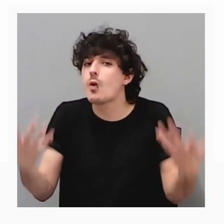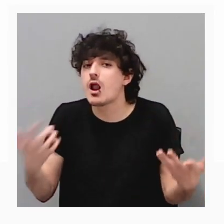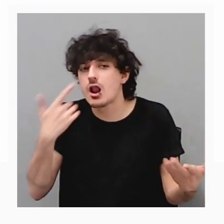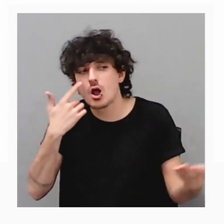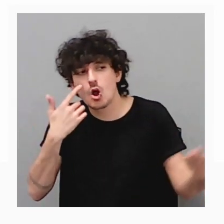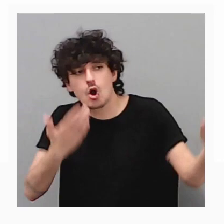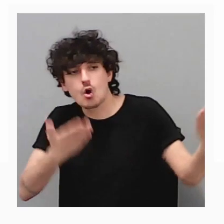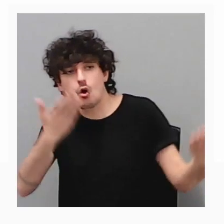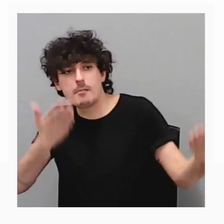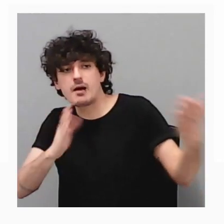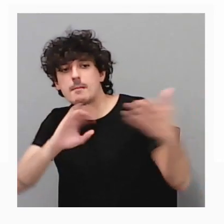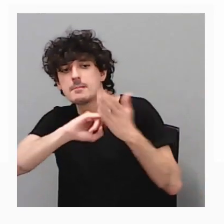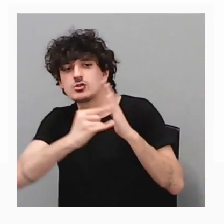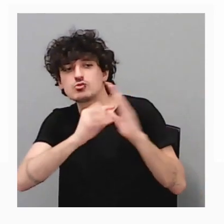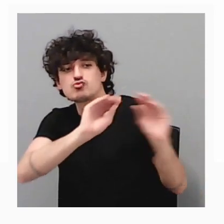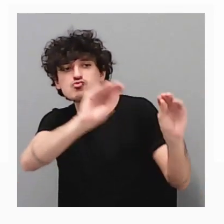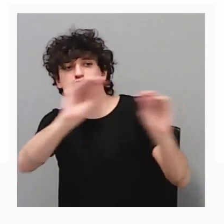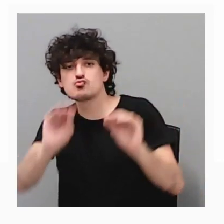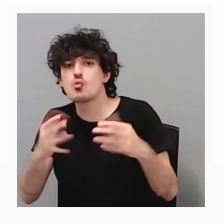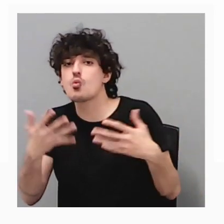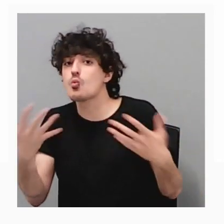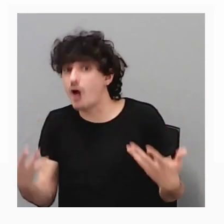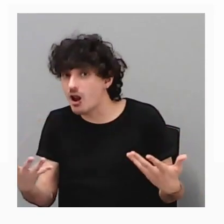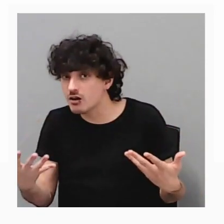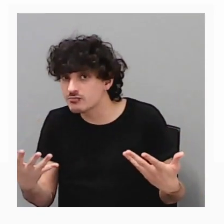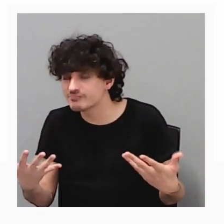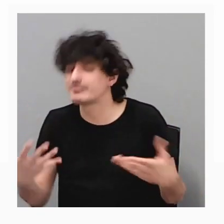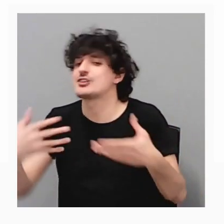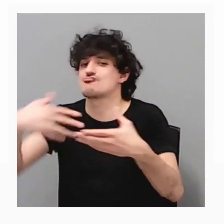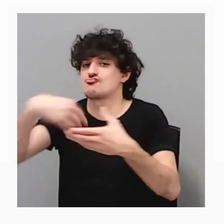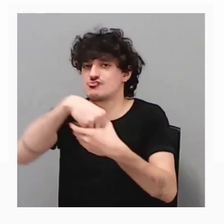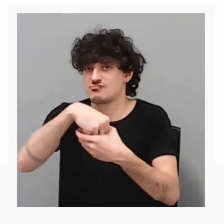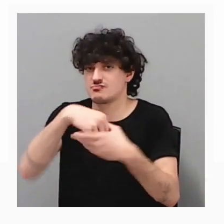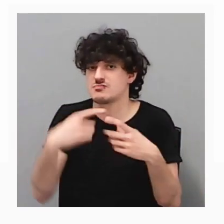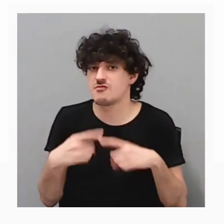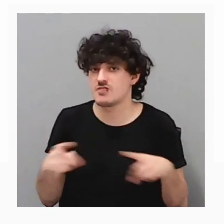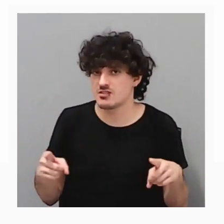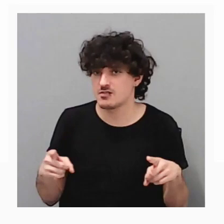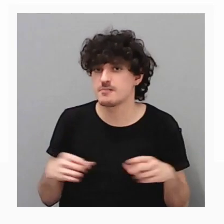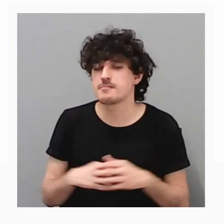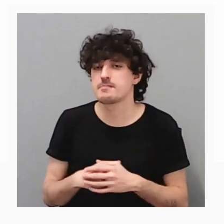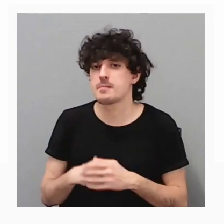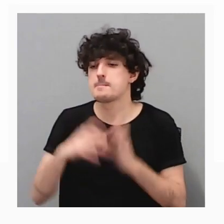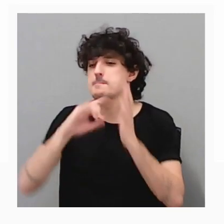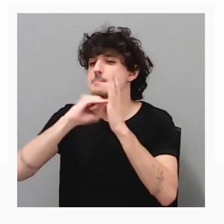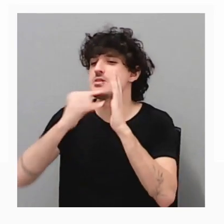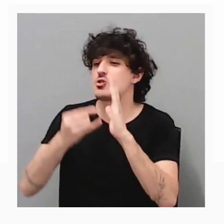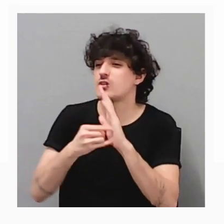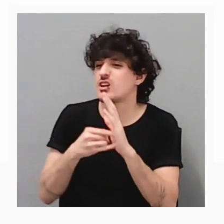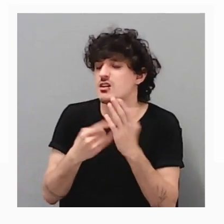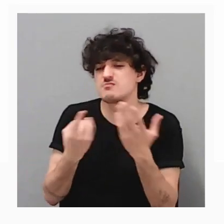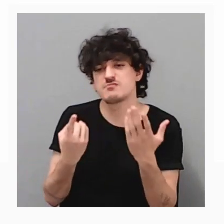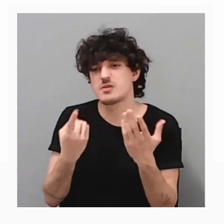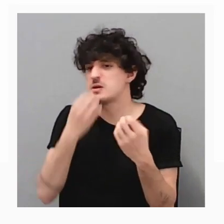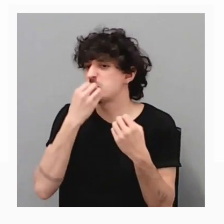esas metodologías, es la inclusión, porque EQI cría el mejor de dos mundos, metodologías eficientes para el aprendizaje